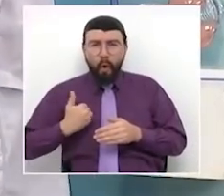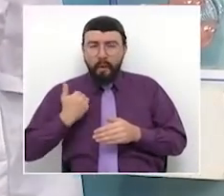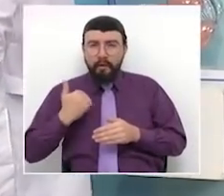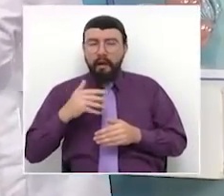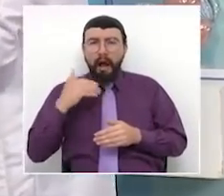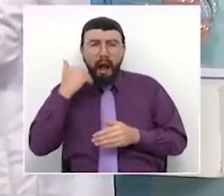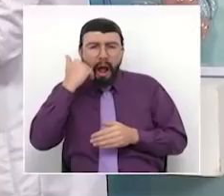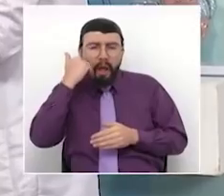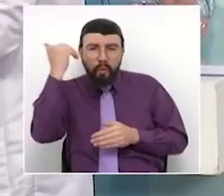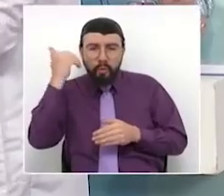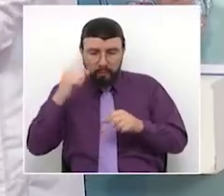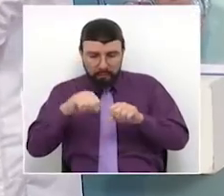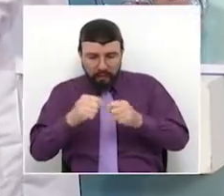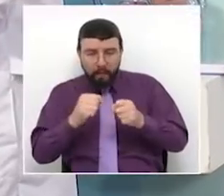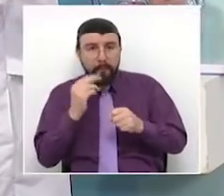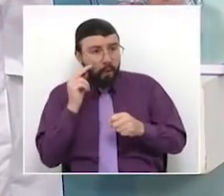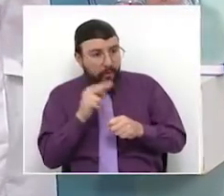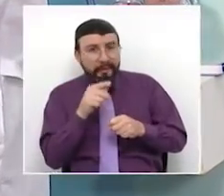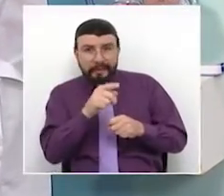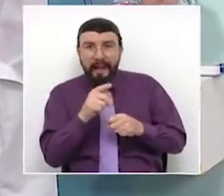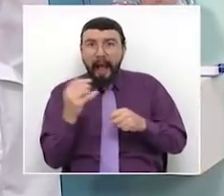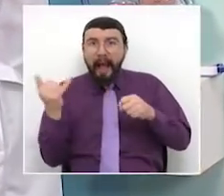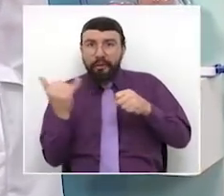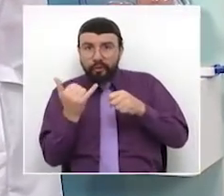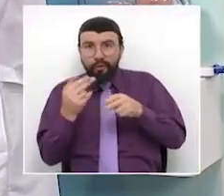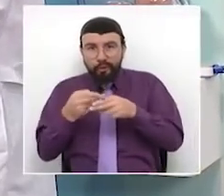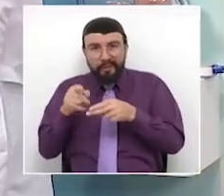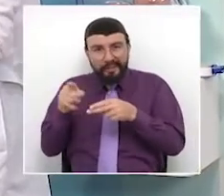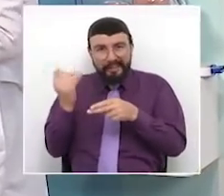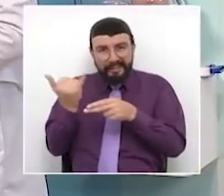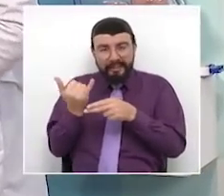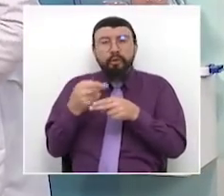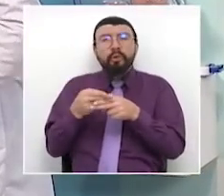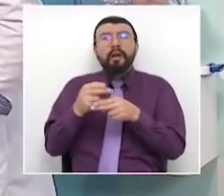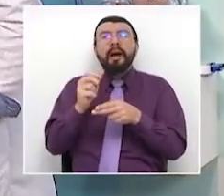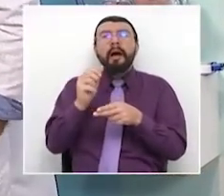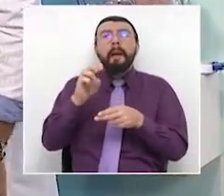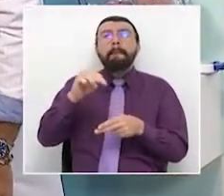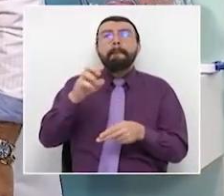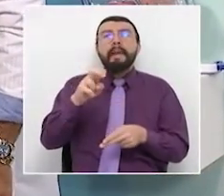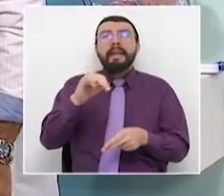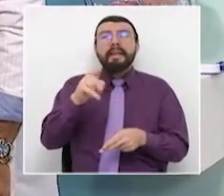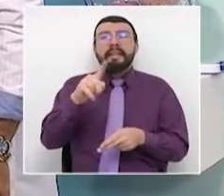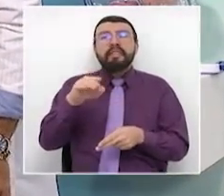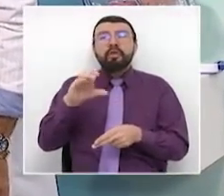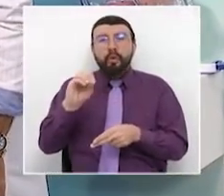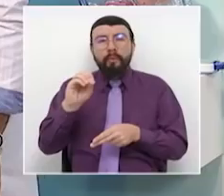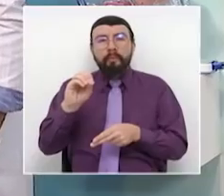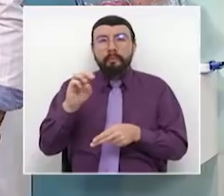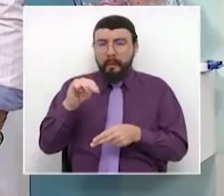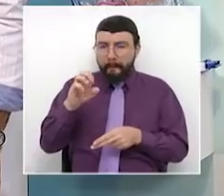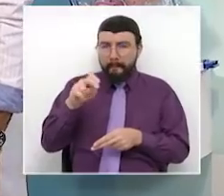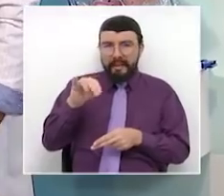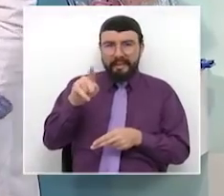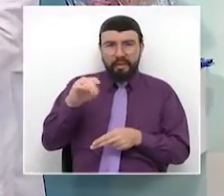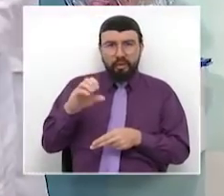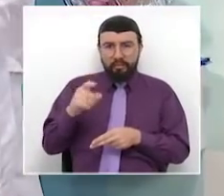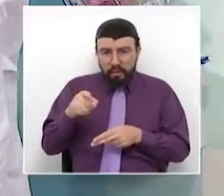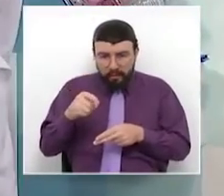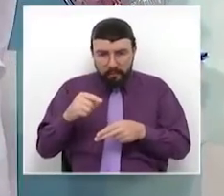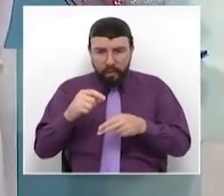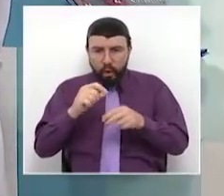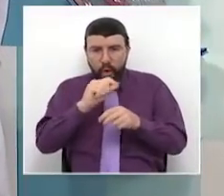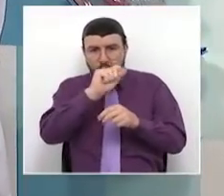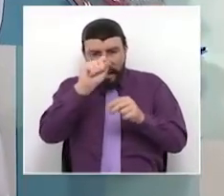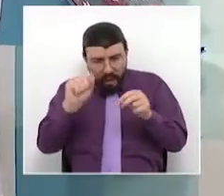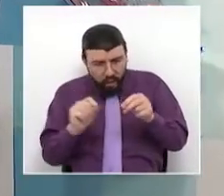Bueno, lo azul que se ve acá, esos son los meniscos. Tenemos un par de meniscos que no son completamente redondos, son como una